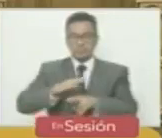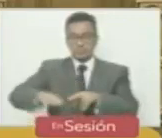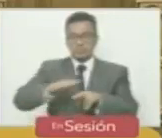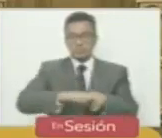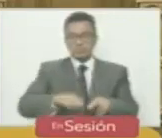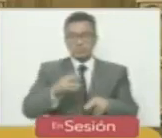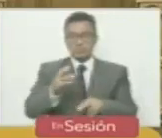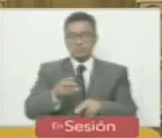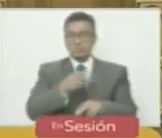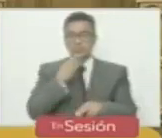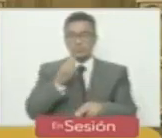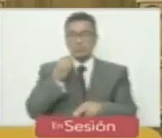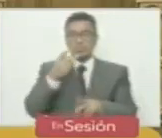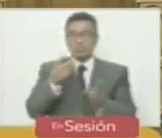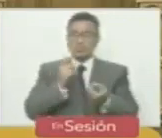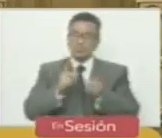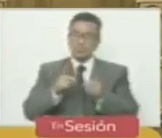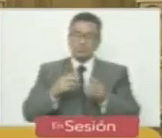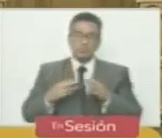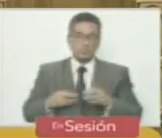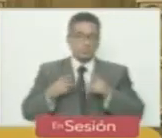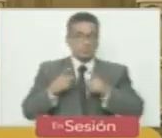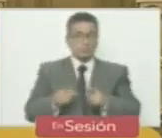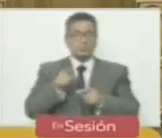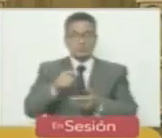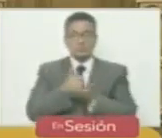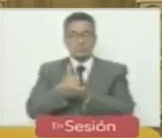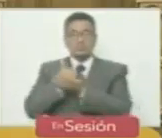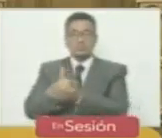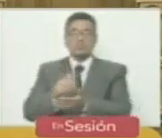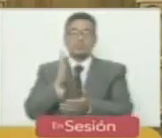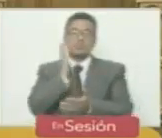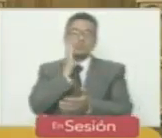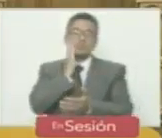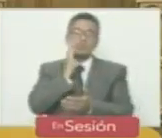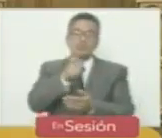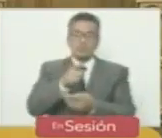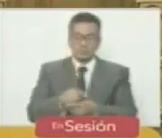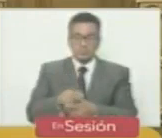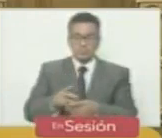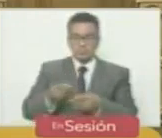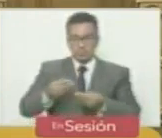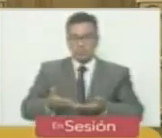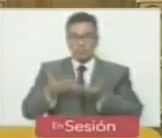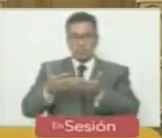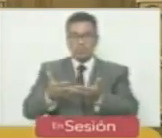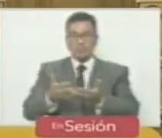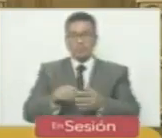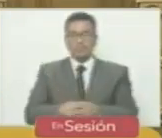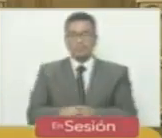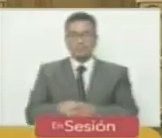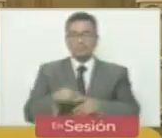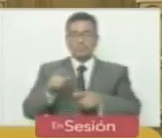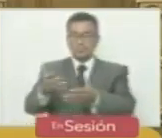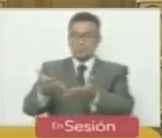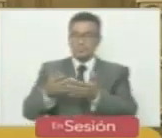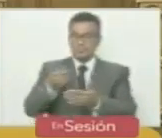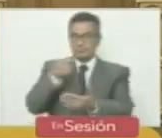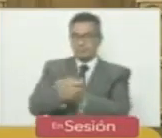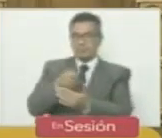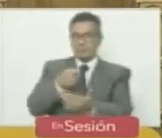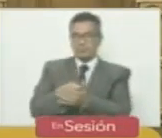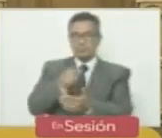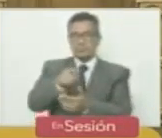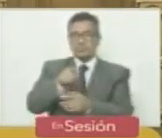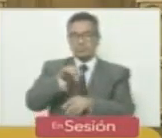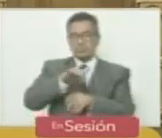niñas y adolescentes que en muchas oportunidades ayudan a sus mamás para que pueda entregar el pedido, pero cuando reciben el pago,